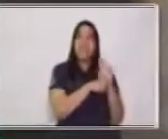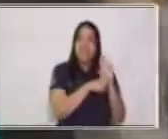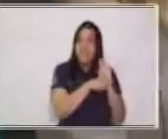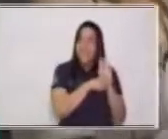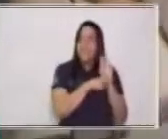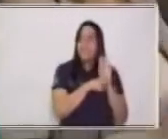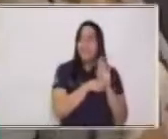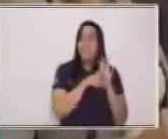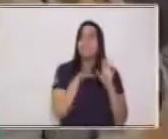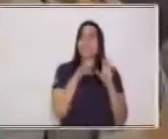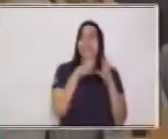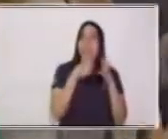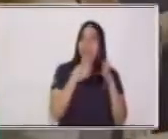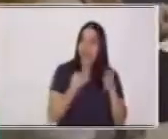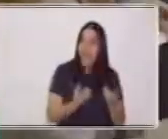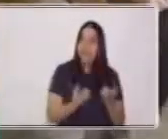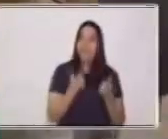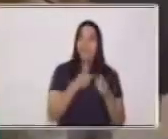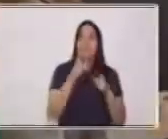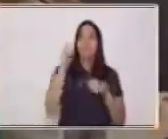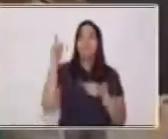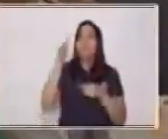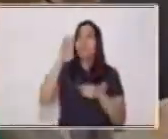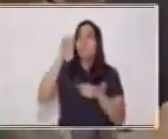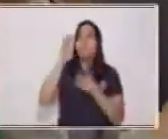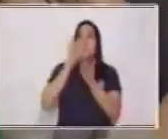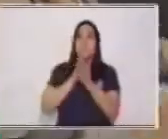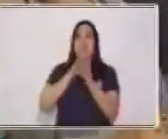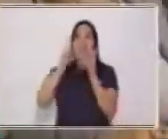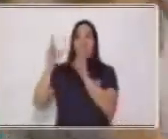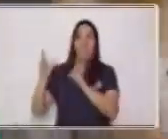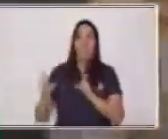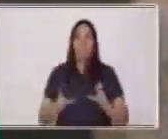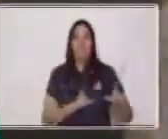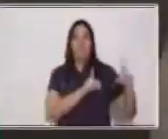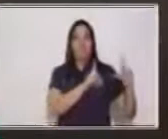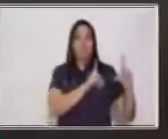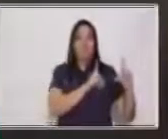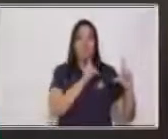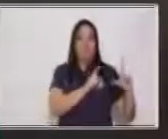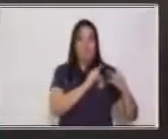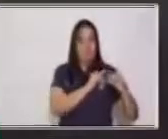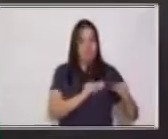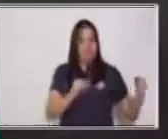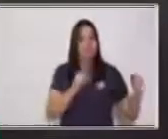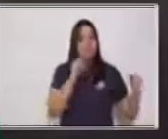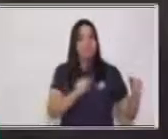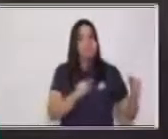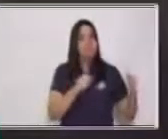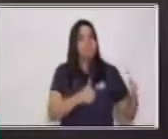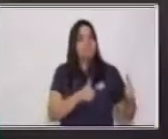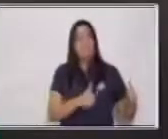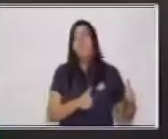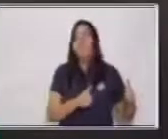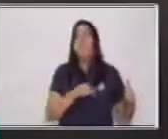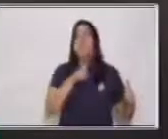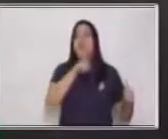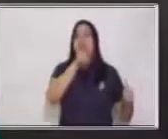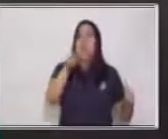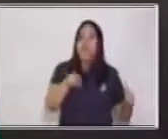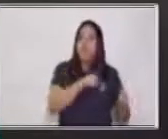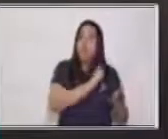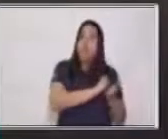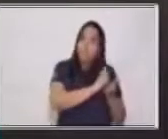Entonces la vamos a colocar donde están las oraciones negativas. Excelente. Y tú las vas a